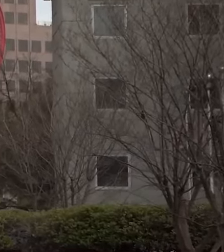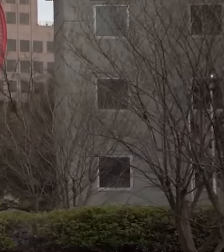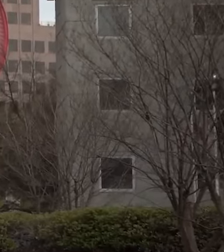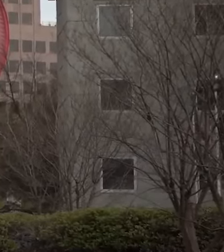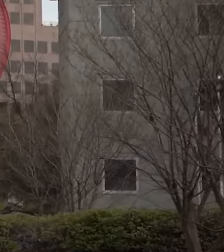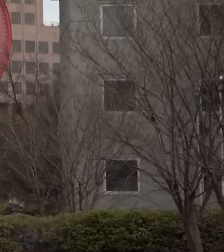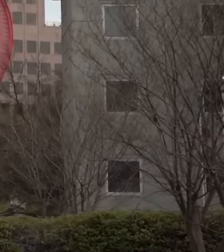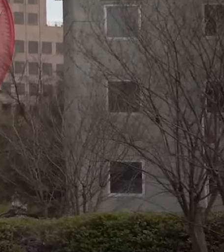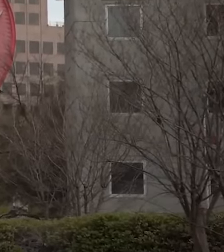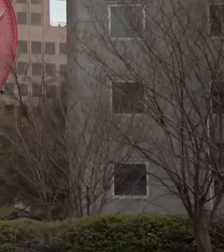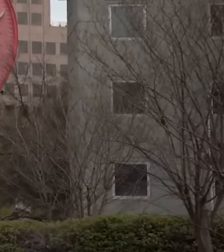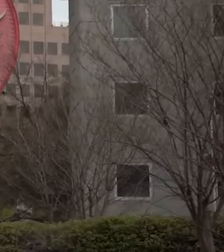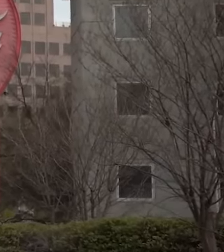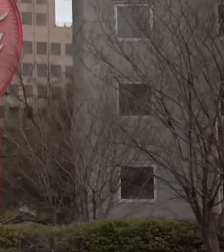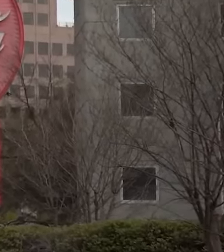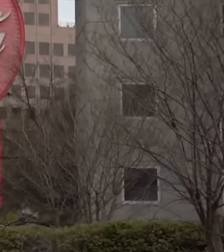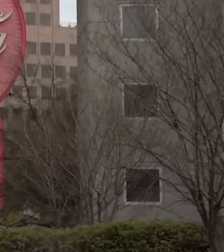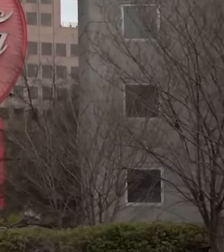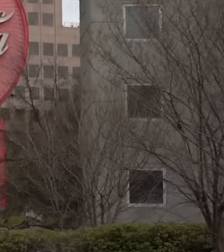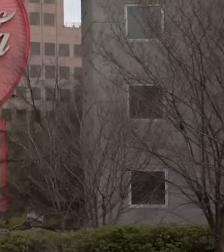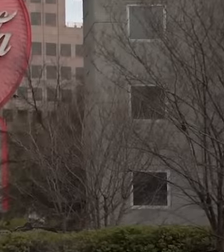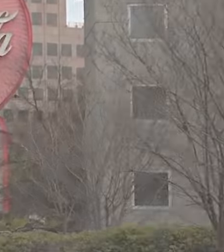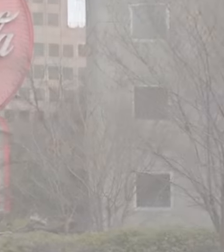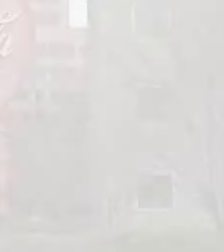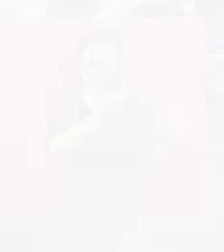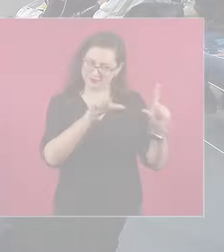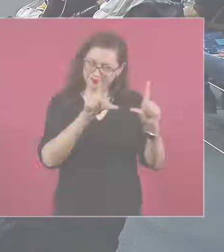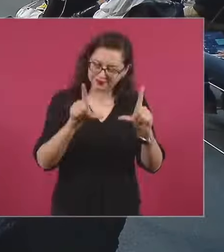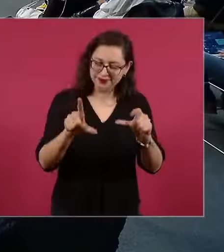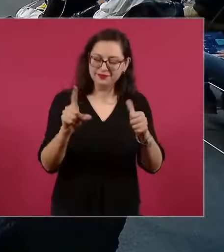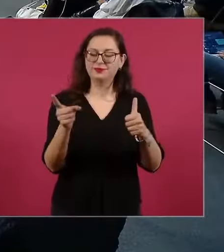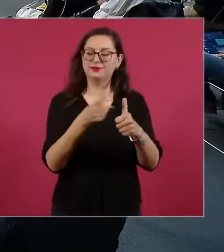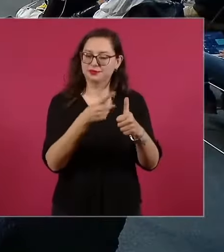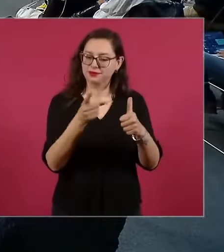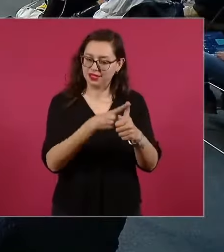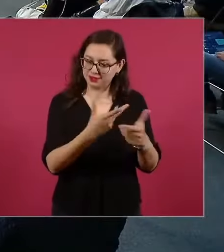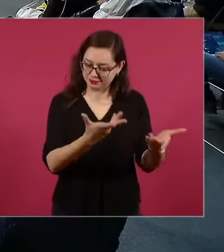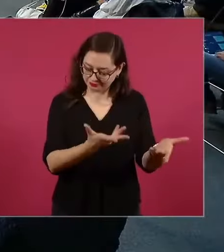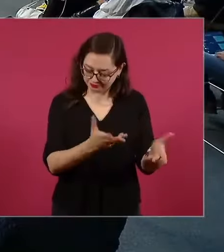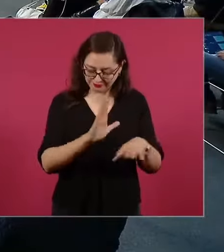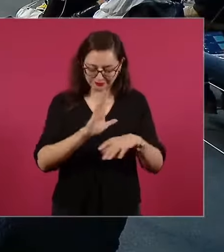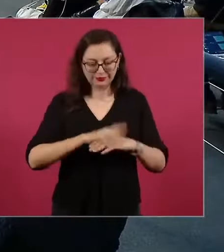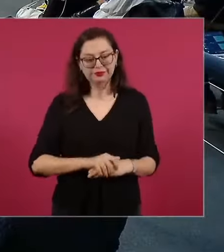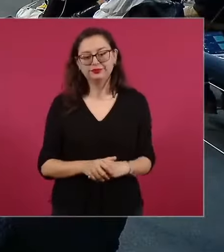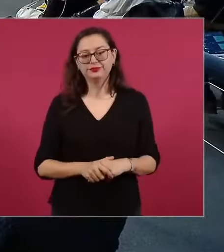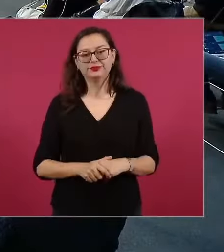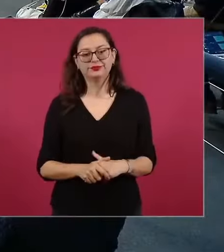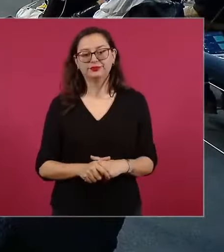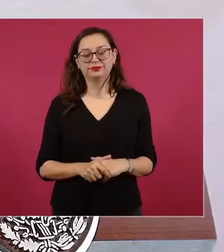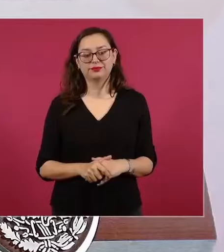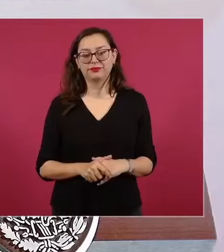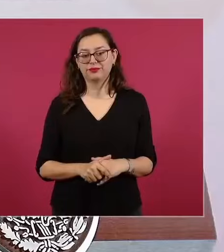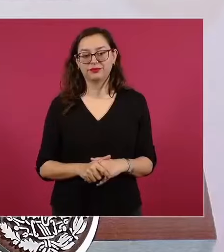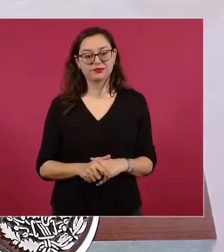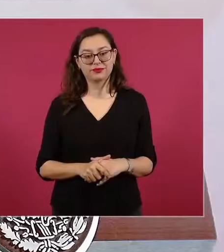de la planta en el municipio de Puente de Ixtla fueron secuestrados. Nunca nos pidieron,